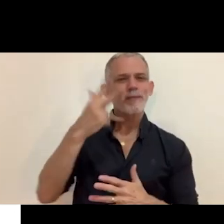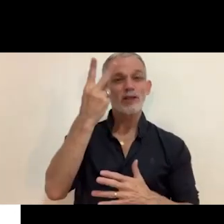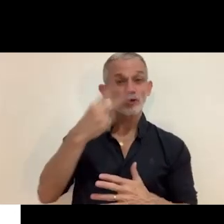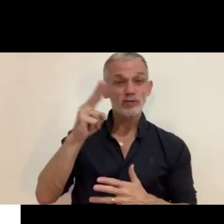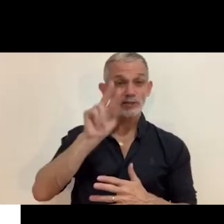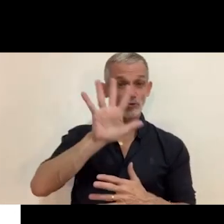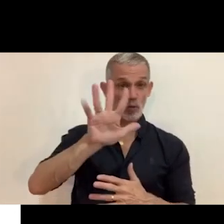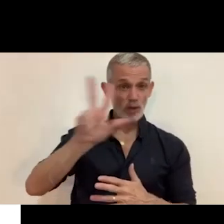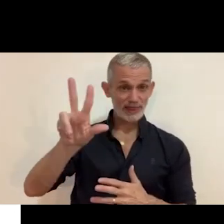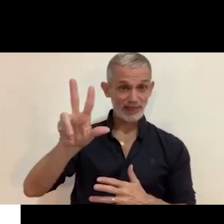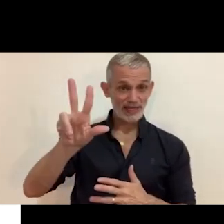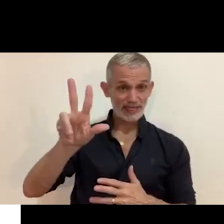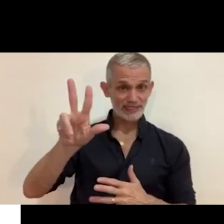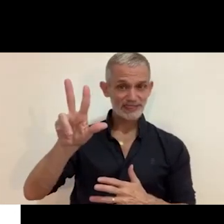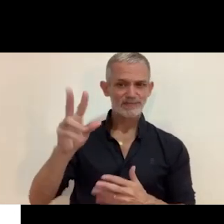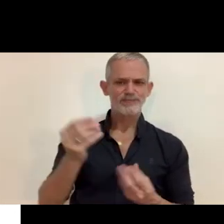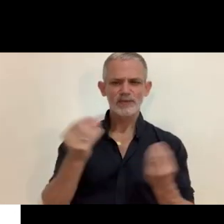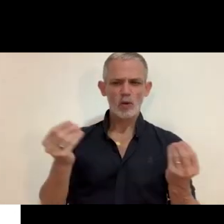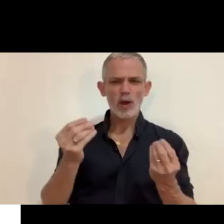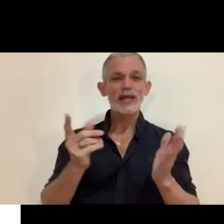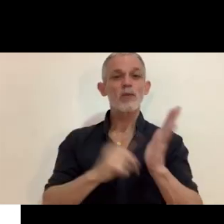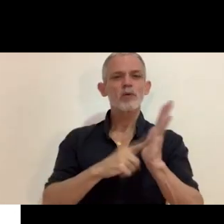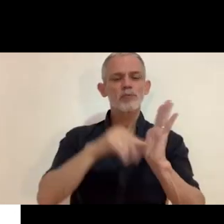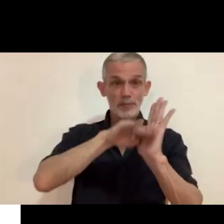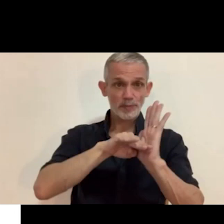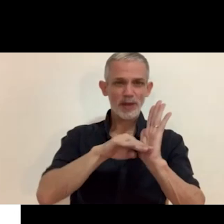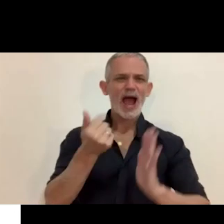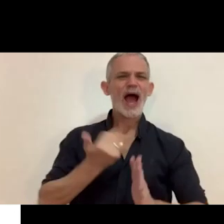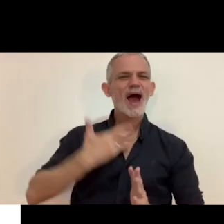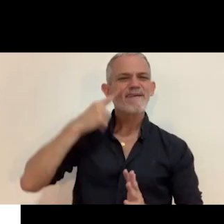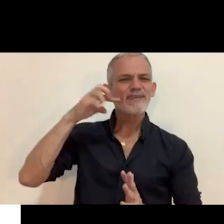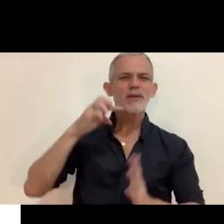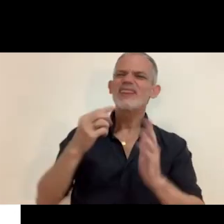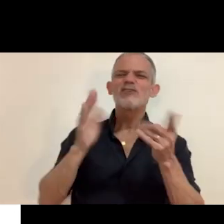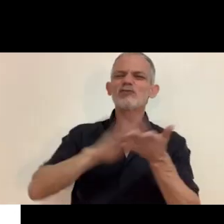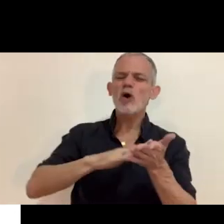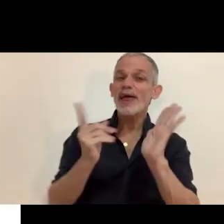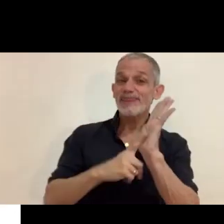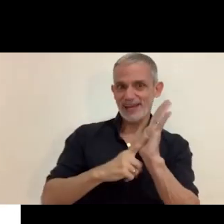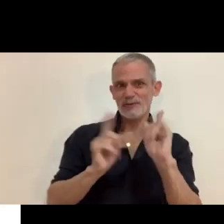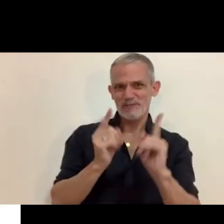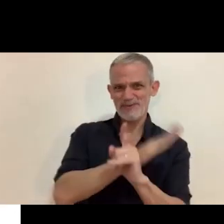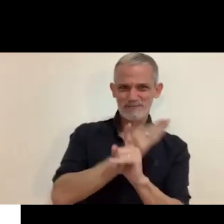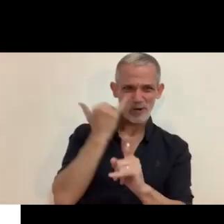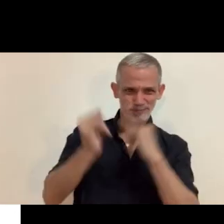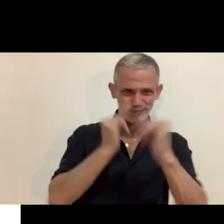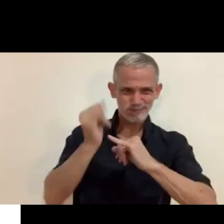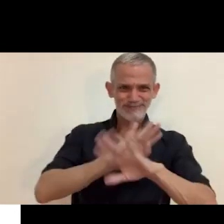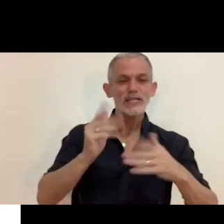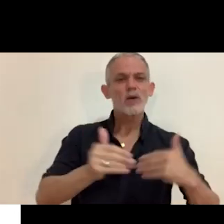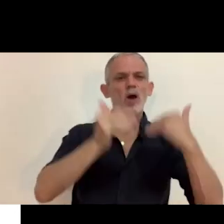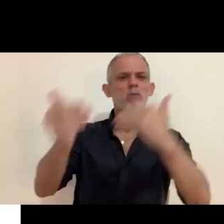5253. Esta es la reglamentación de AFIP al decreto que acabamos de analizar, que prorroga